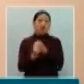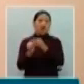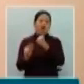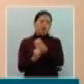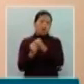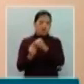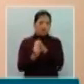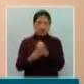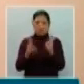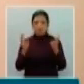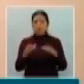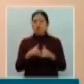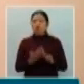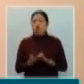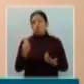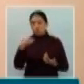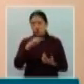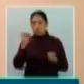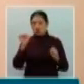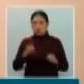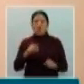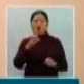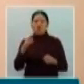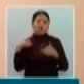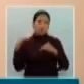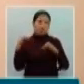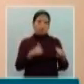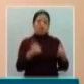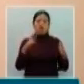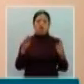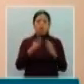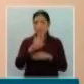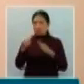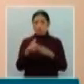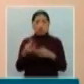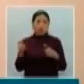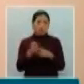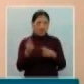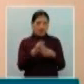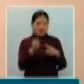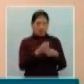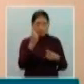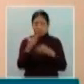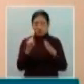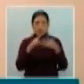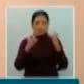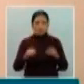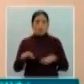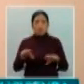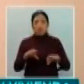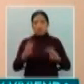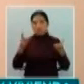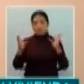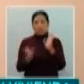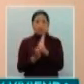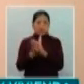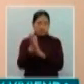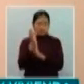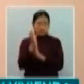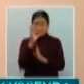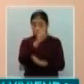que nosotros estemos en el camino del tecnicismo para poder realizar un censo. Ellos